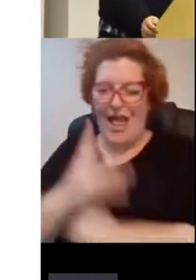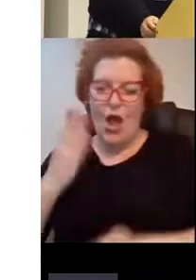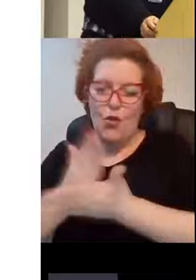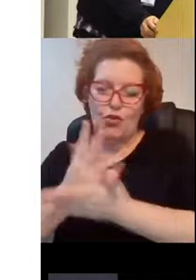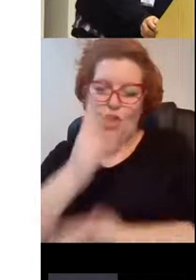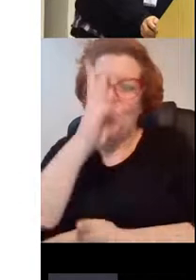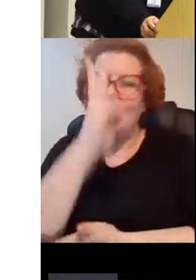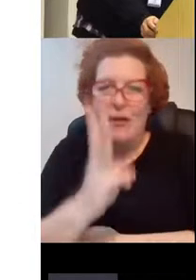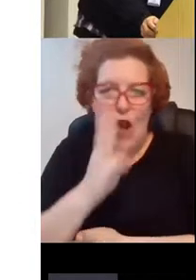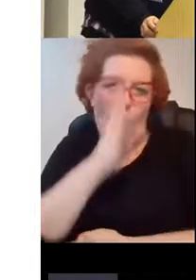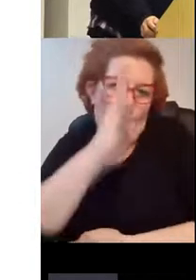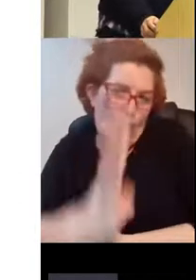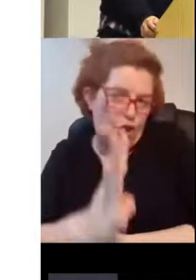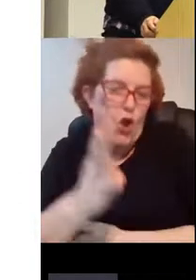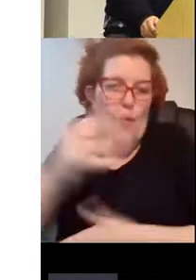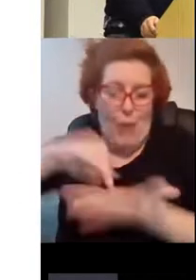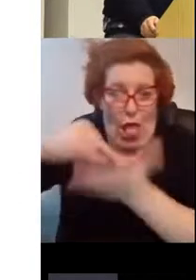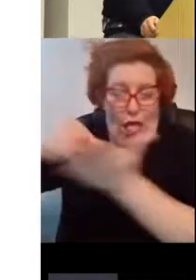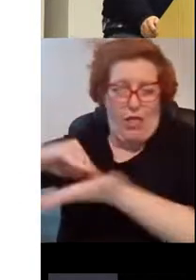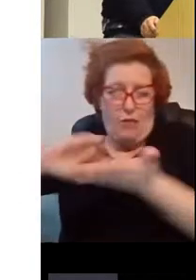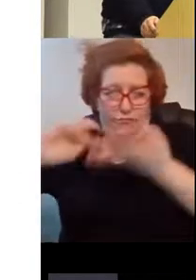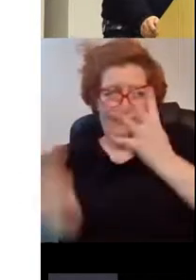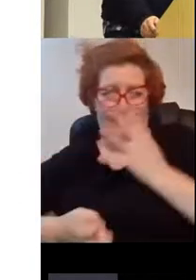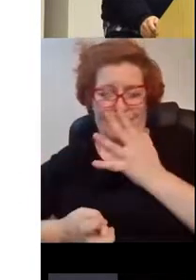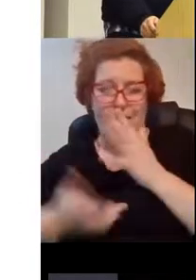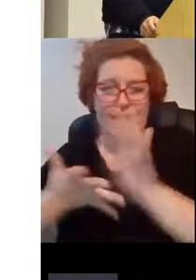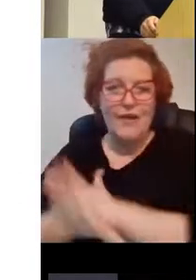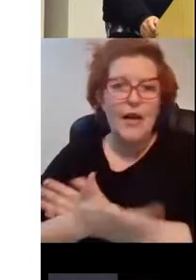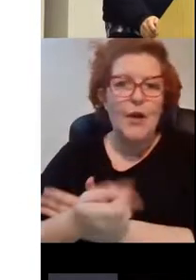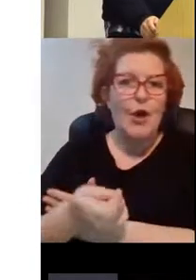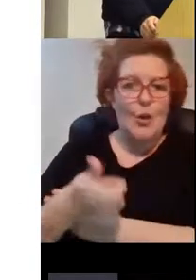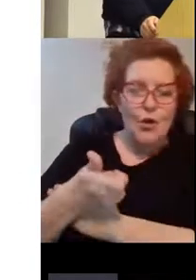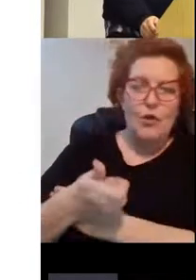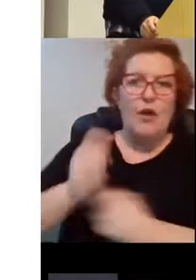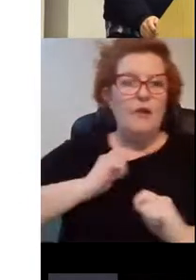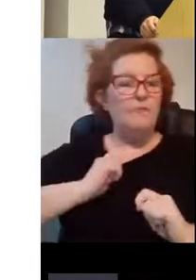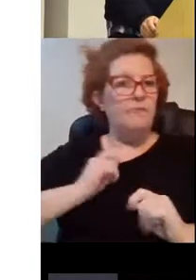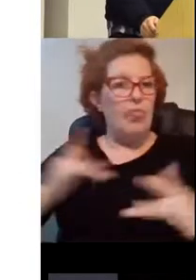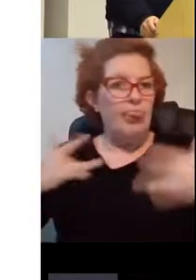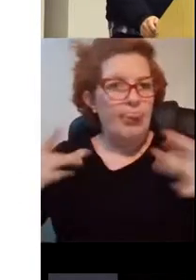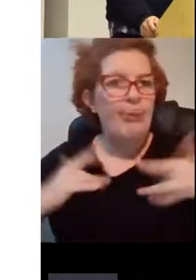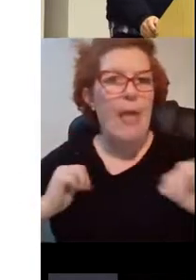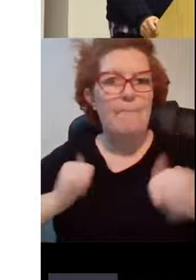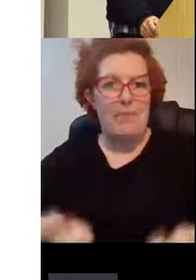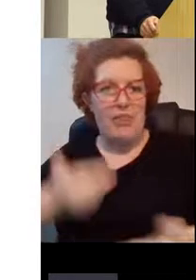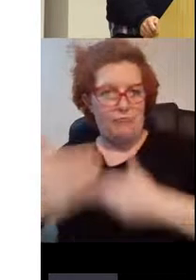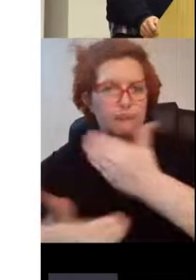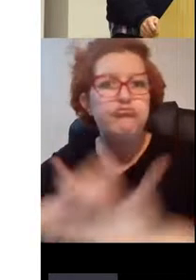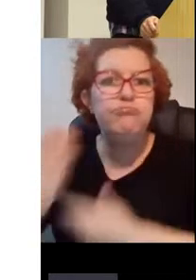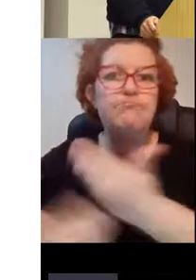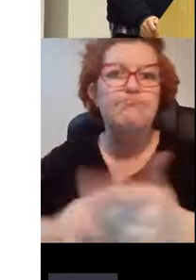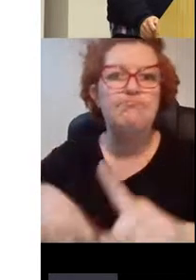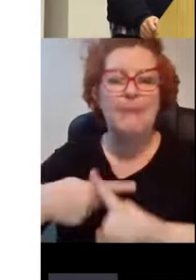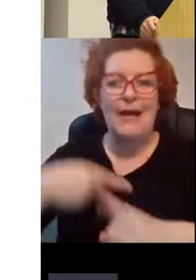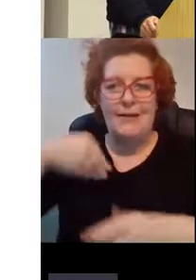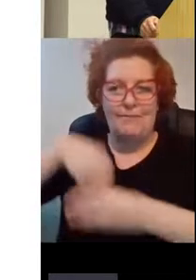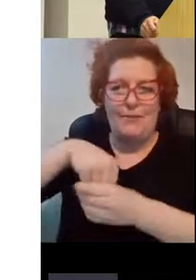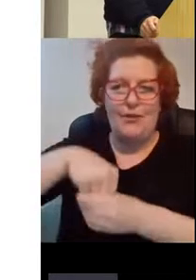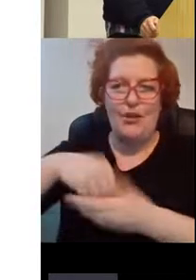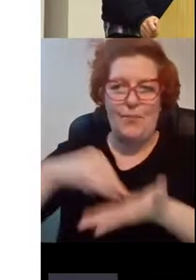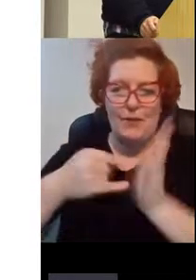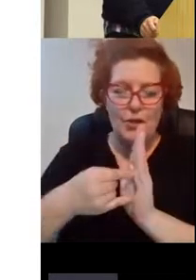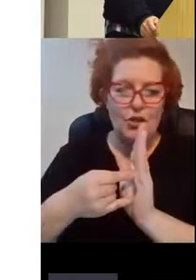cuarto, lleno de proyectos, y recupera, o la posibilidad, que yo creo que es esencial en este proyecto, de que